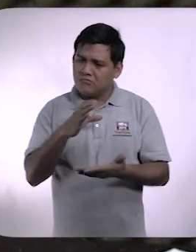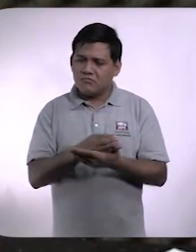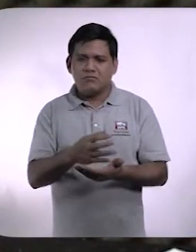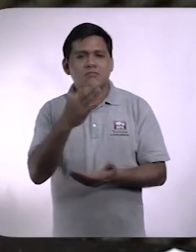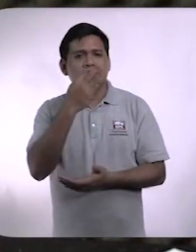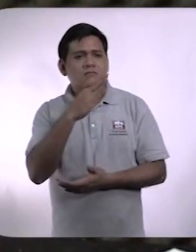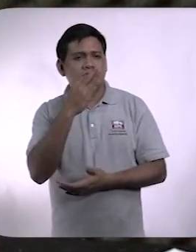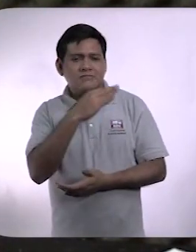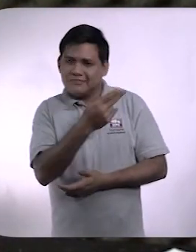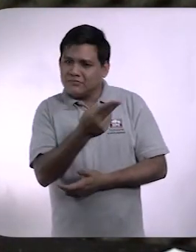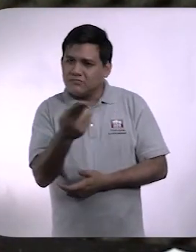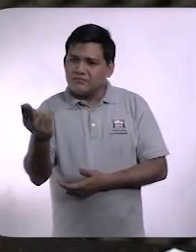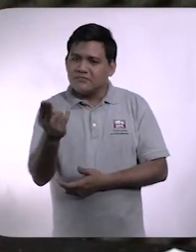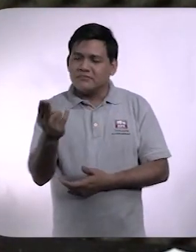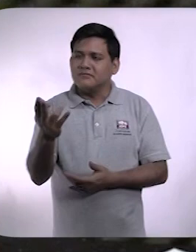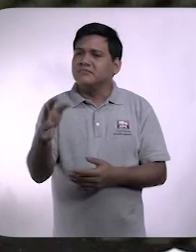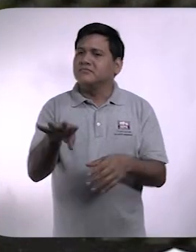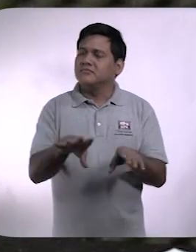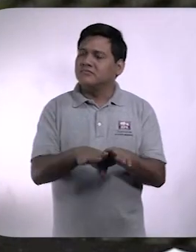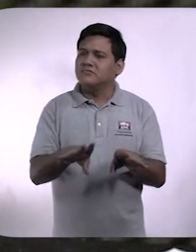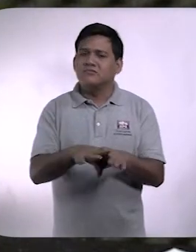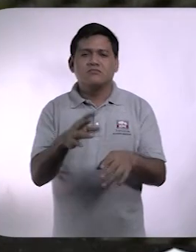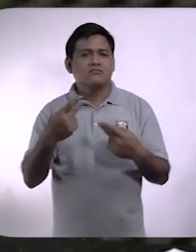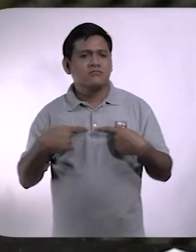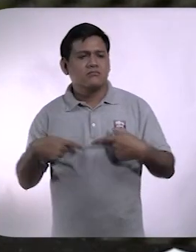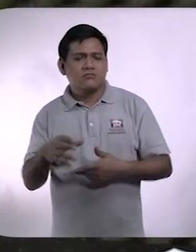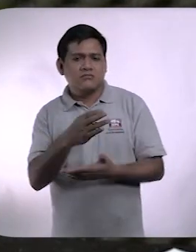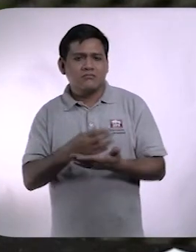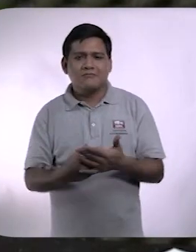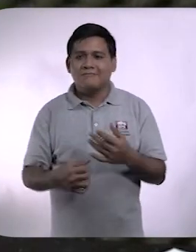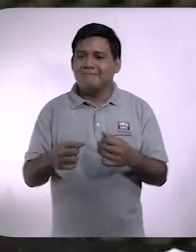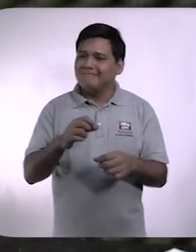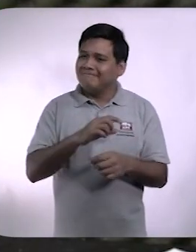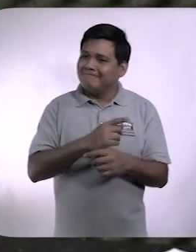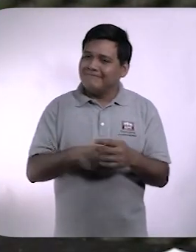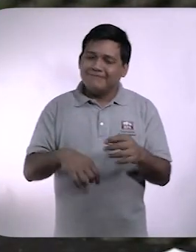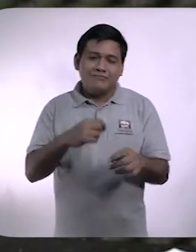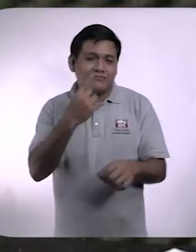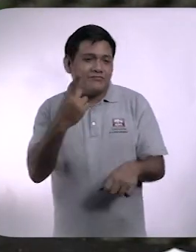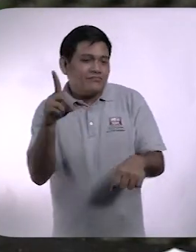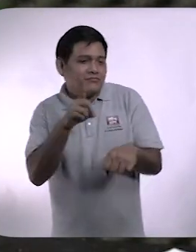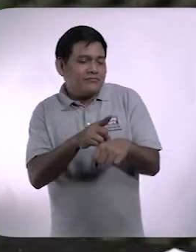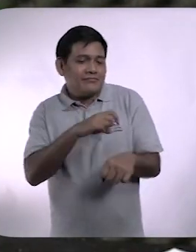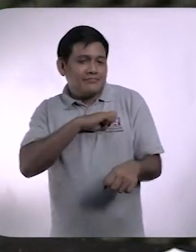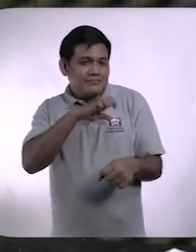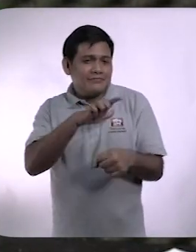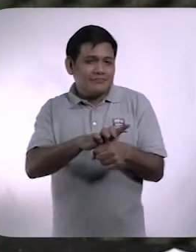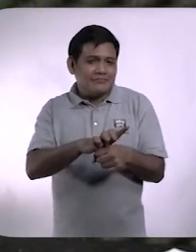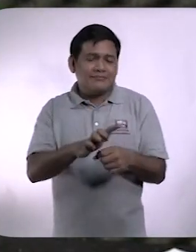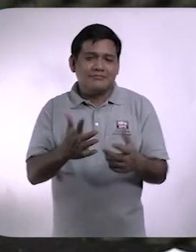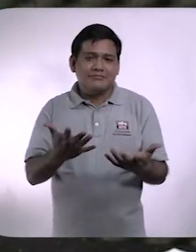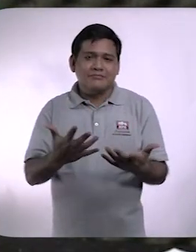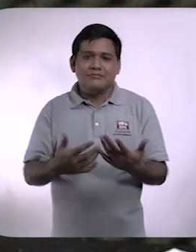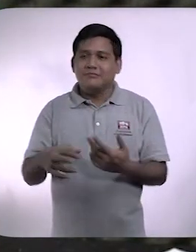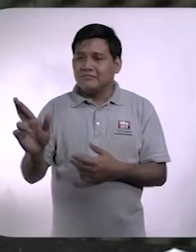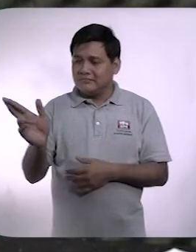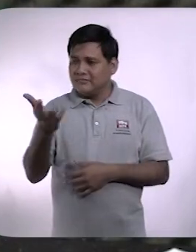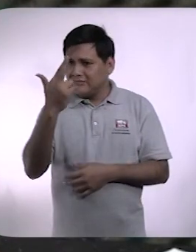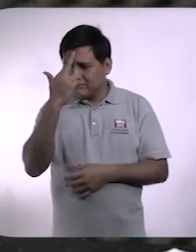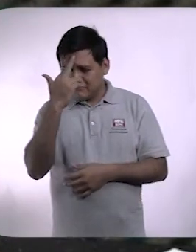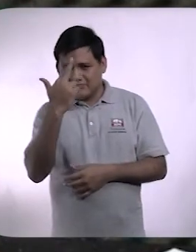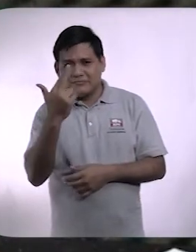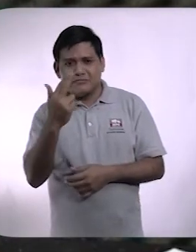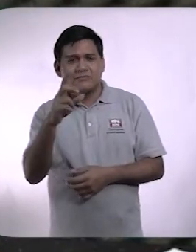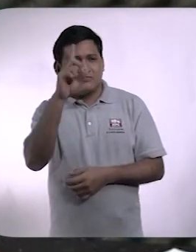la fiesta de ellos, es el único día. Yo recuerdo las palabras que tuvo el consejero Kidby Espada cuando inició